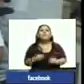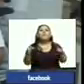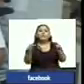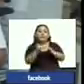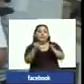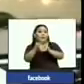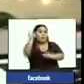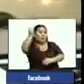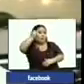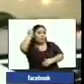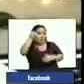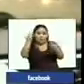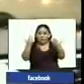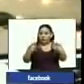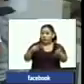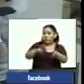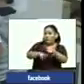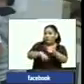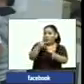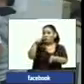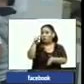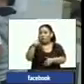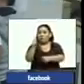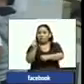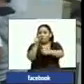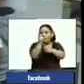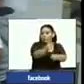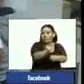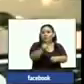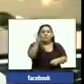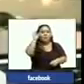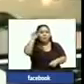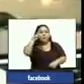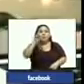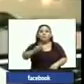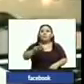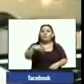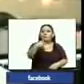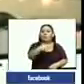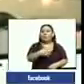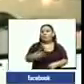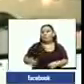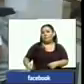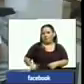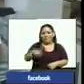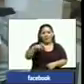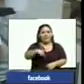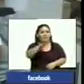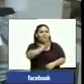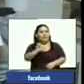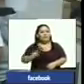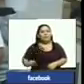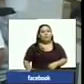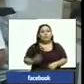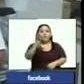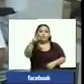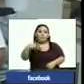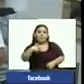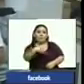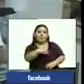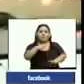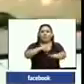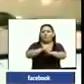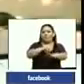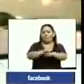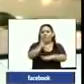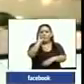también se refirió por segunda vez al caso denunciado por el exmandatario fue el vicepresidente Félix Ulloa, mientras el ministro de la Defensa